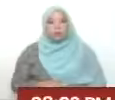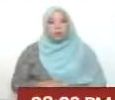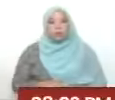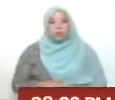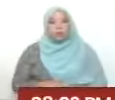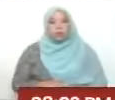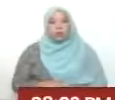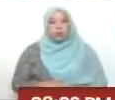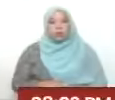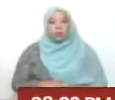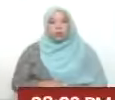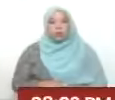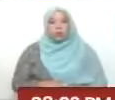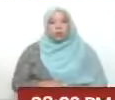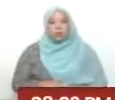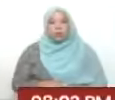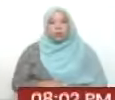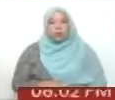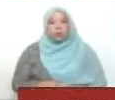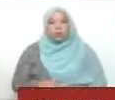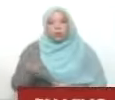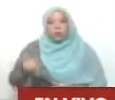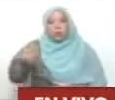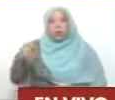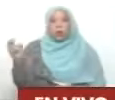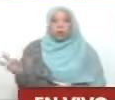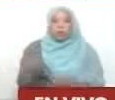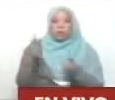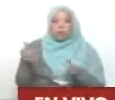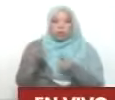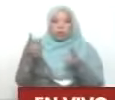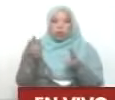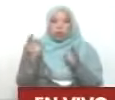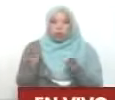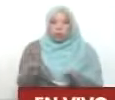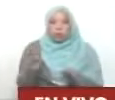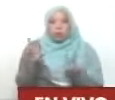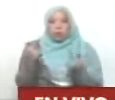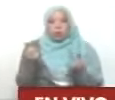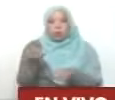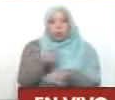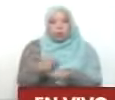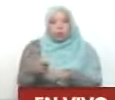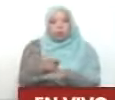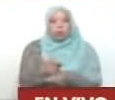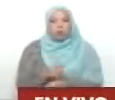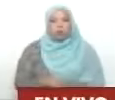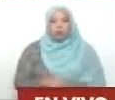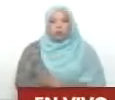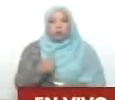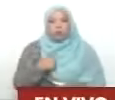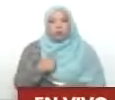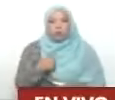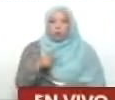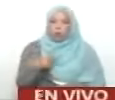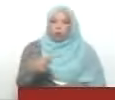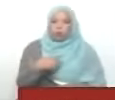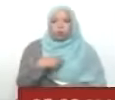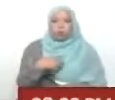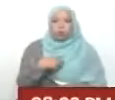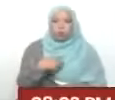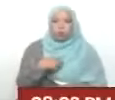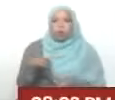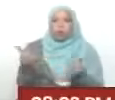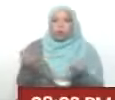lo estaba pensando Ángel, para después de la victoria y el nuevo gobierno. Pero yo dije, no, el